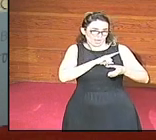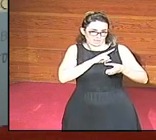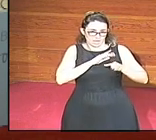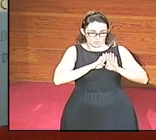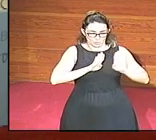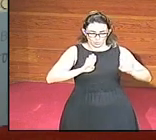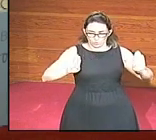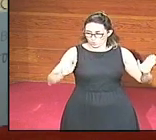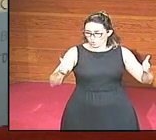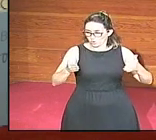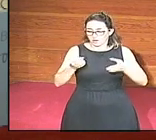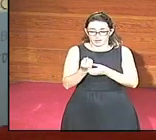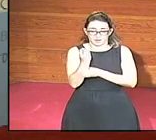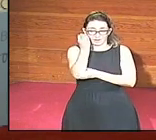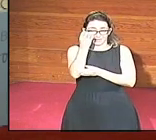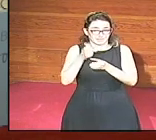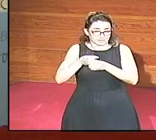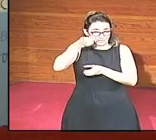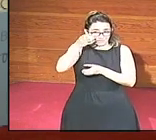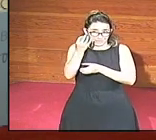los sistemas de calefacción que tienen por barrios.